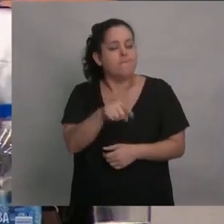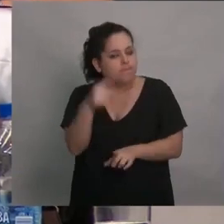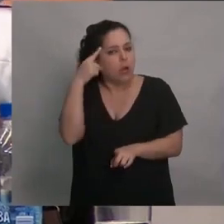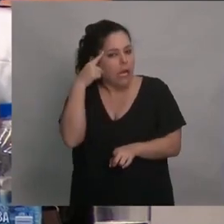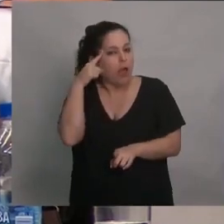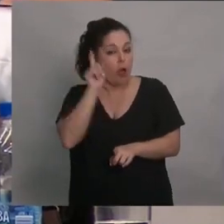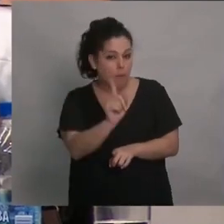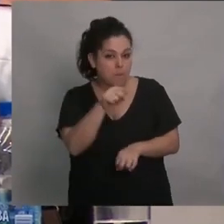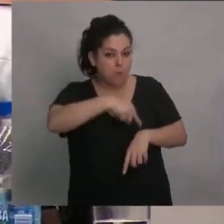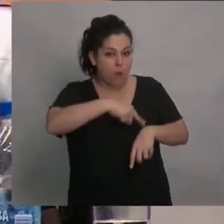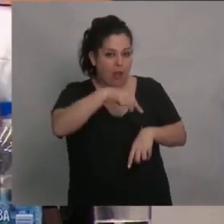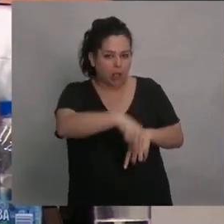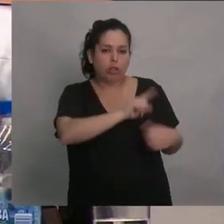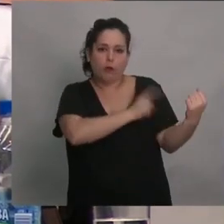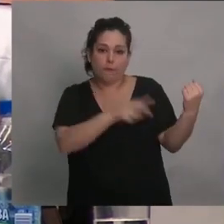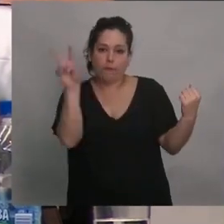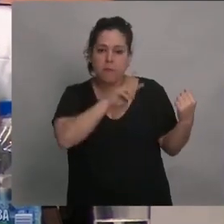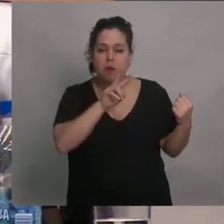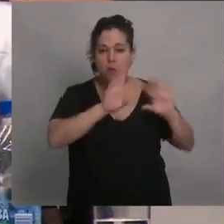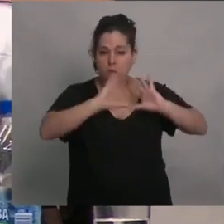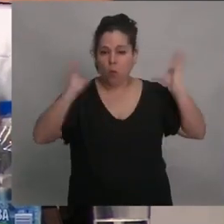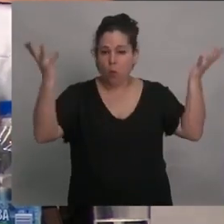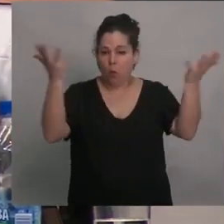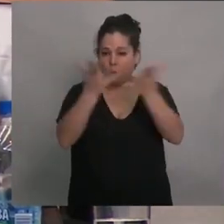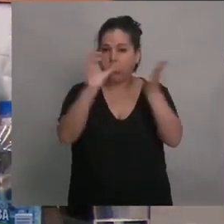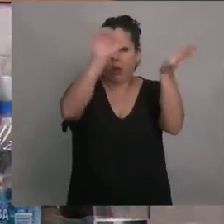en este momento en diferentes partes del mundo,